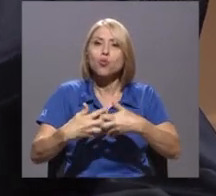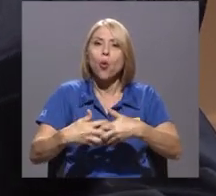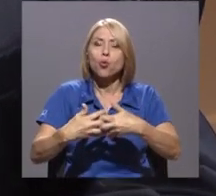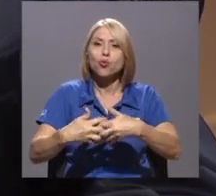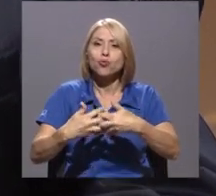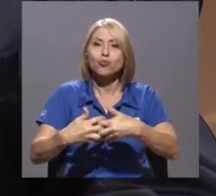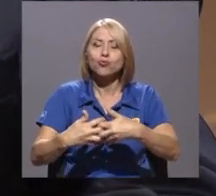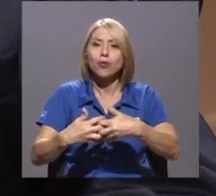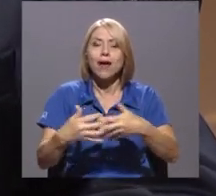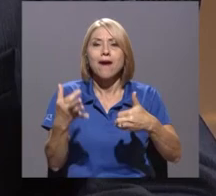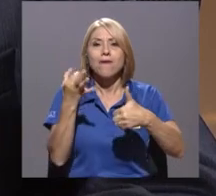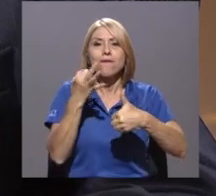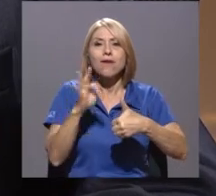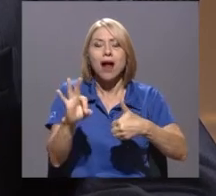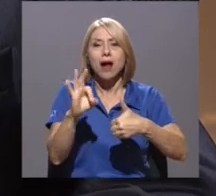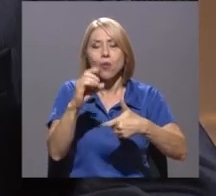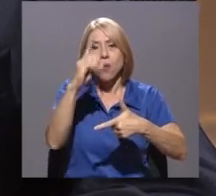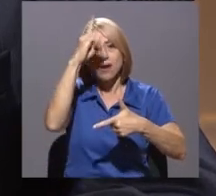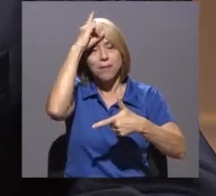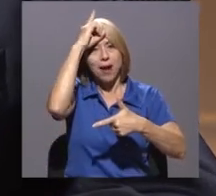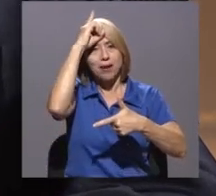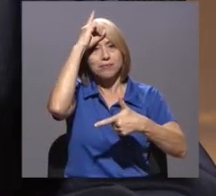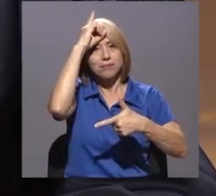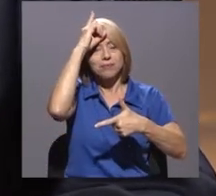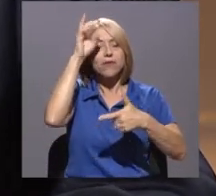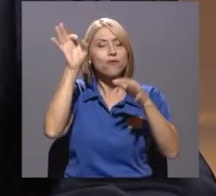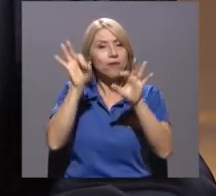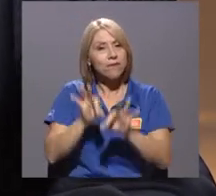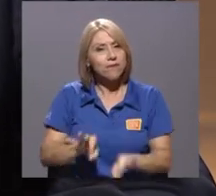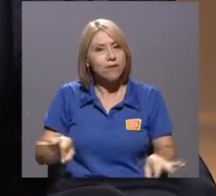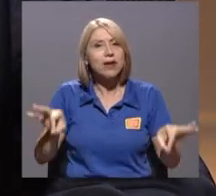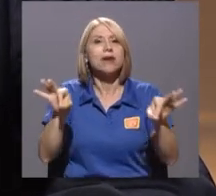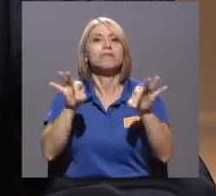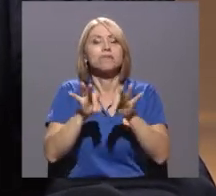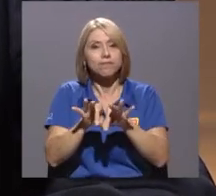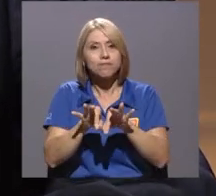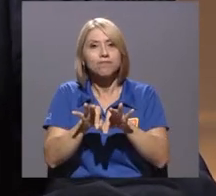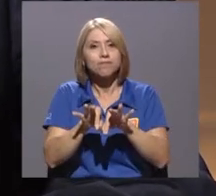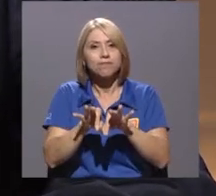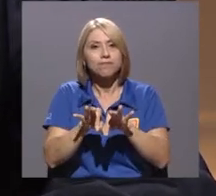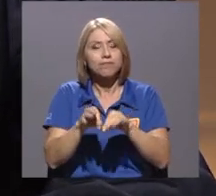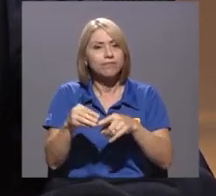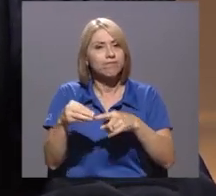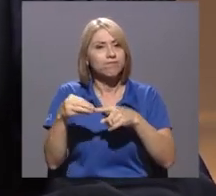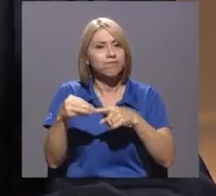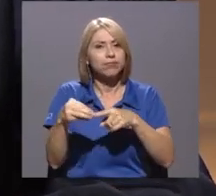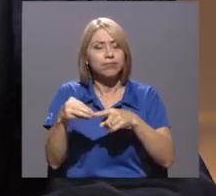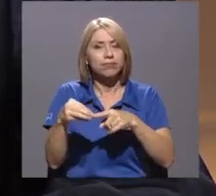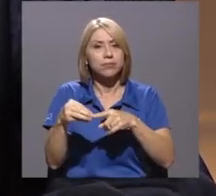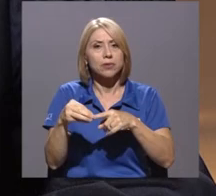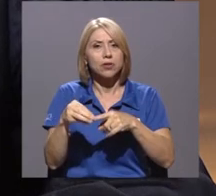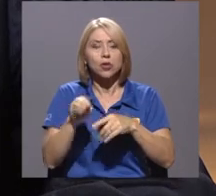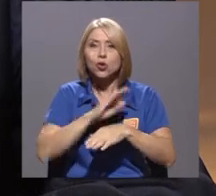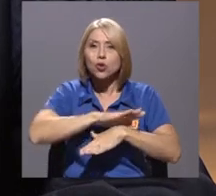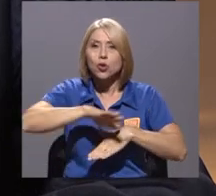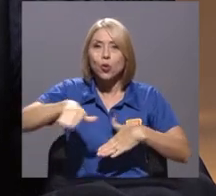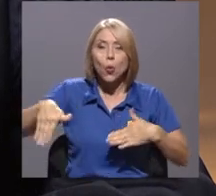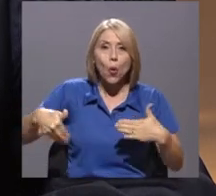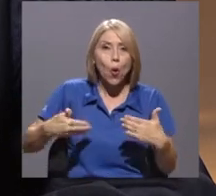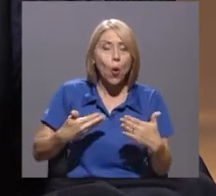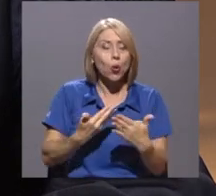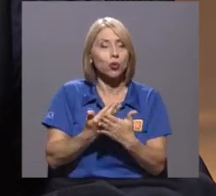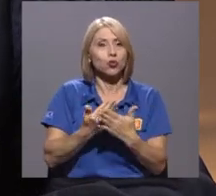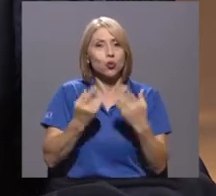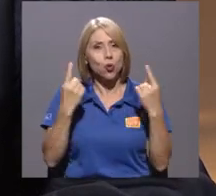junco alemán fue esencial todos los éxitos